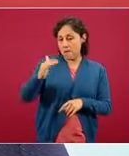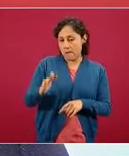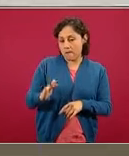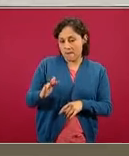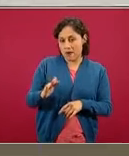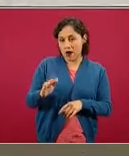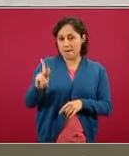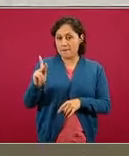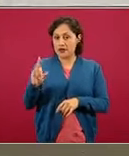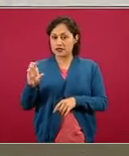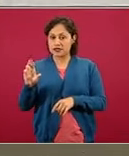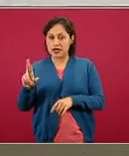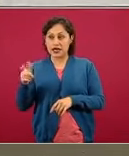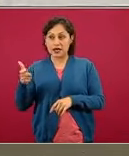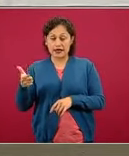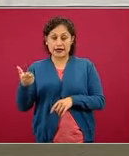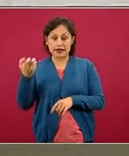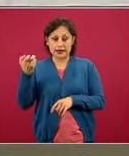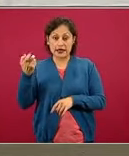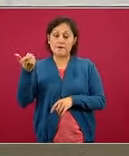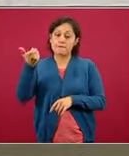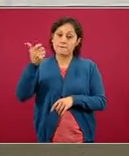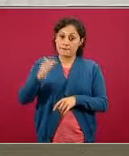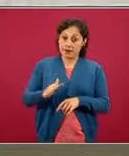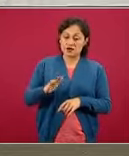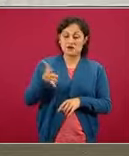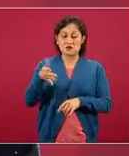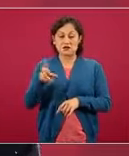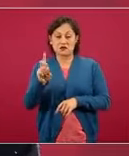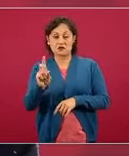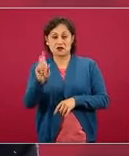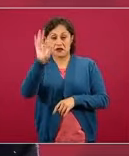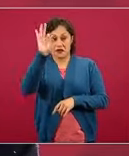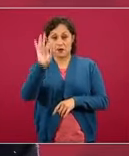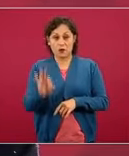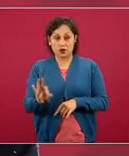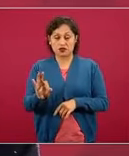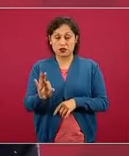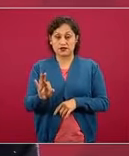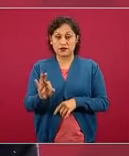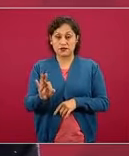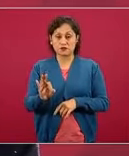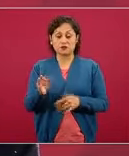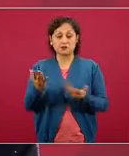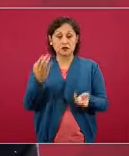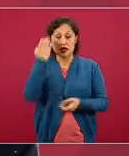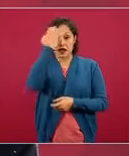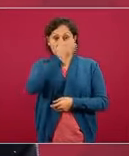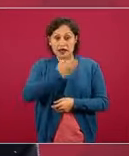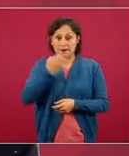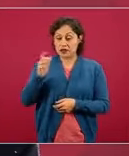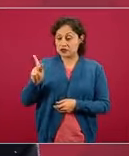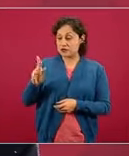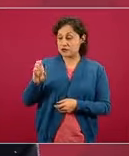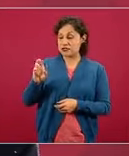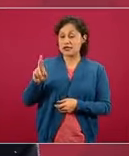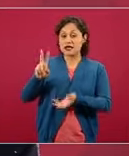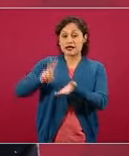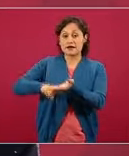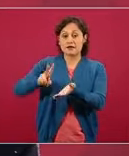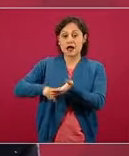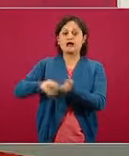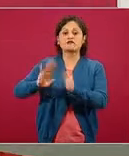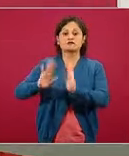pruebas PCR. Estaremos hablando al menos de un 30% de lo que cuesta una prueba PCR, más allá que las